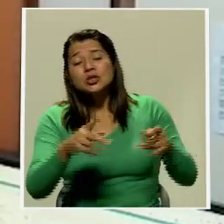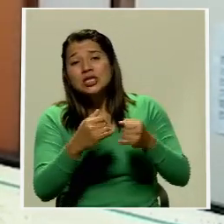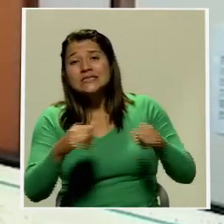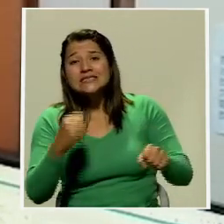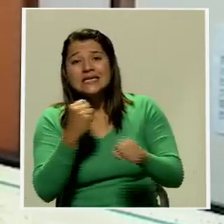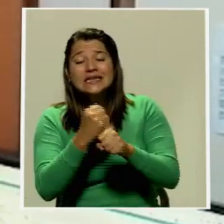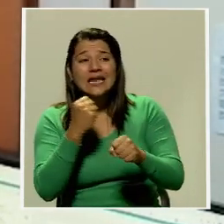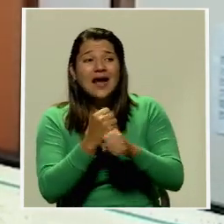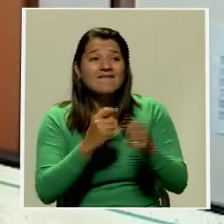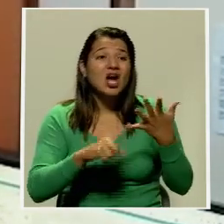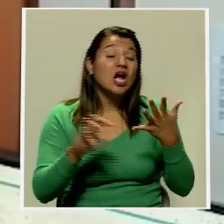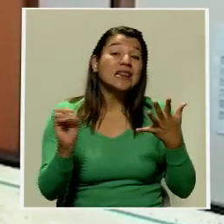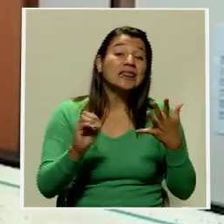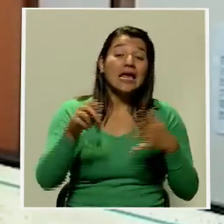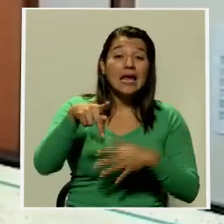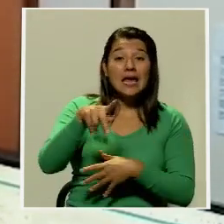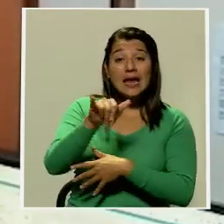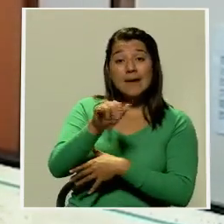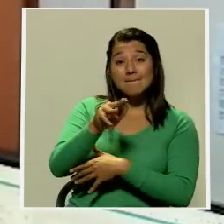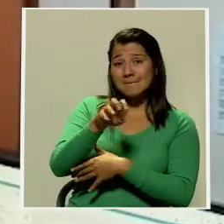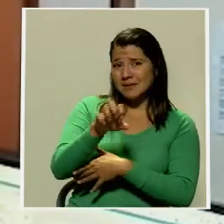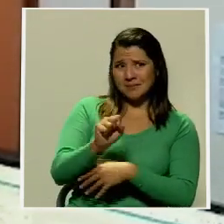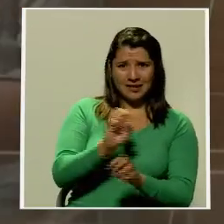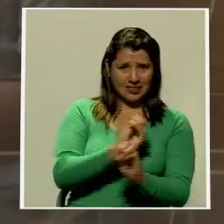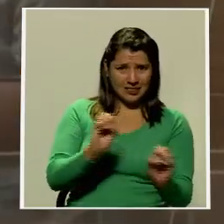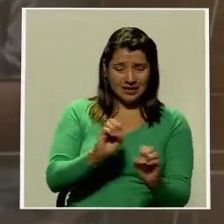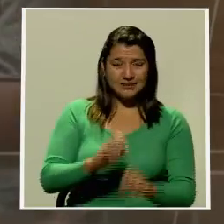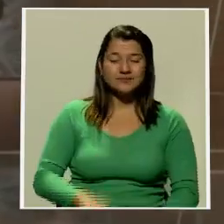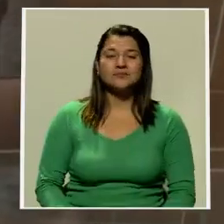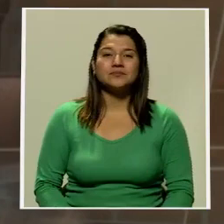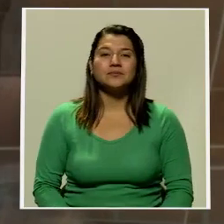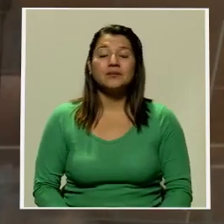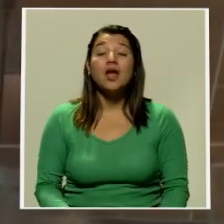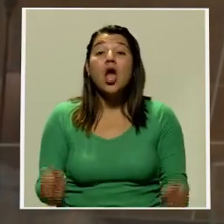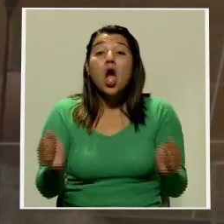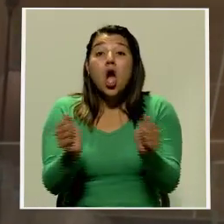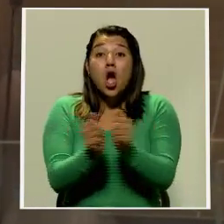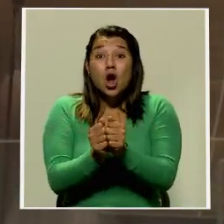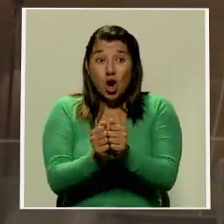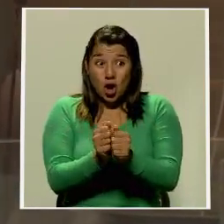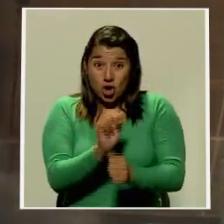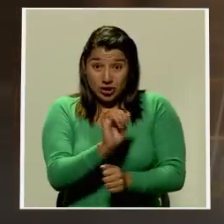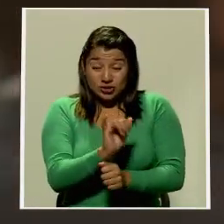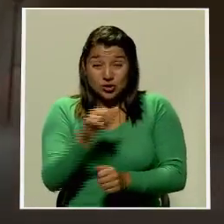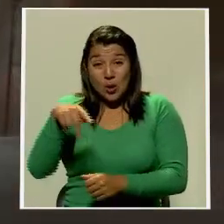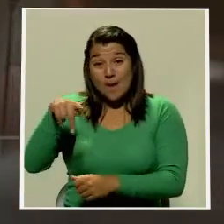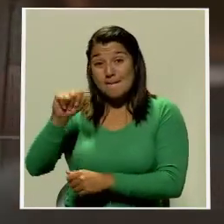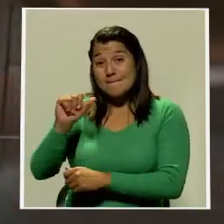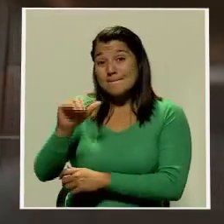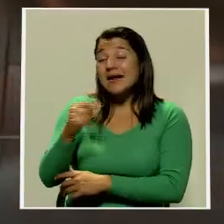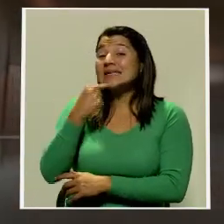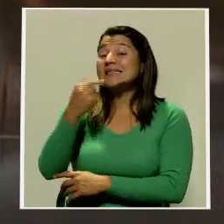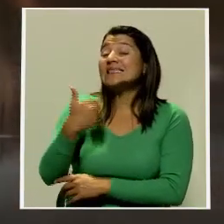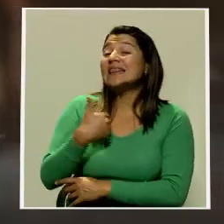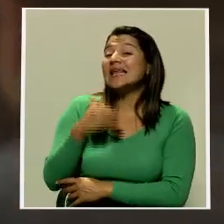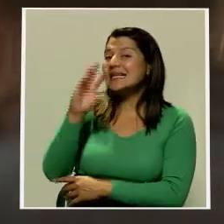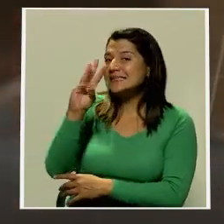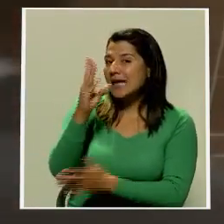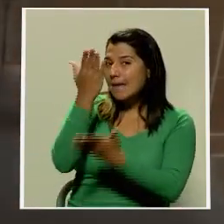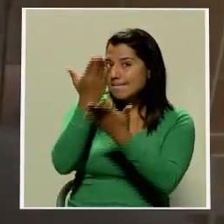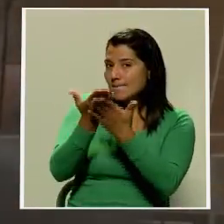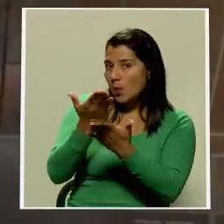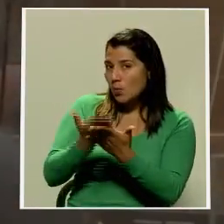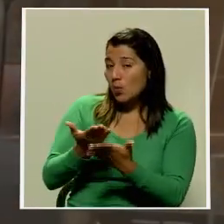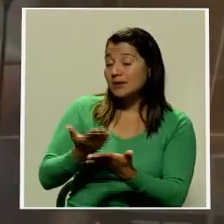la micro, ni la pequeña y la mediana empresa. Junto a estas, el PAC asegura tener al menos 6 propuestas más,